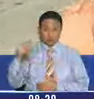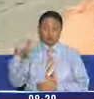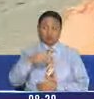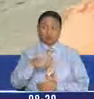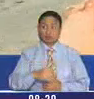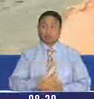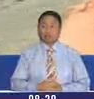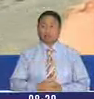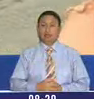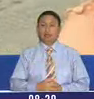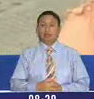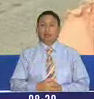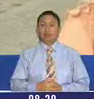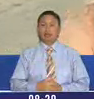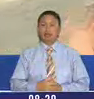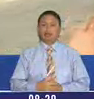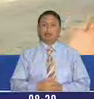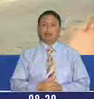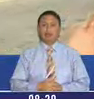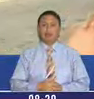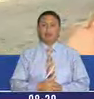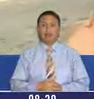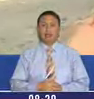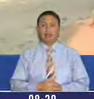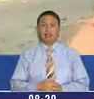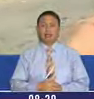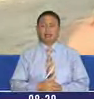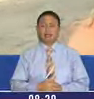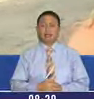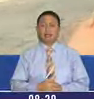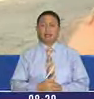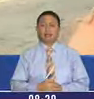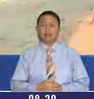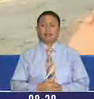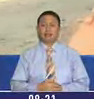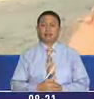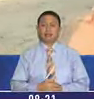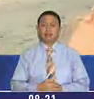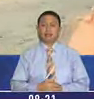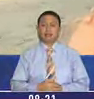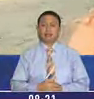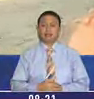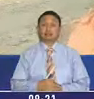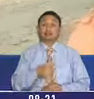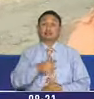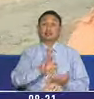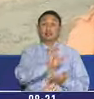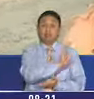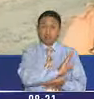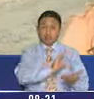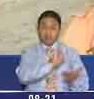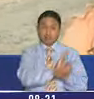pudieron hacer el trabajo. Agradecer a ustedes que de todas maneras están pendientes de los barrios, pues que son